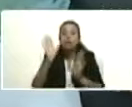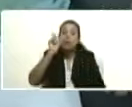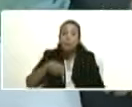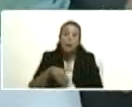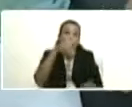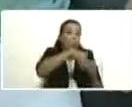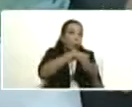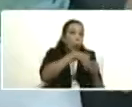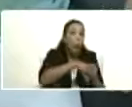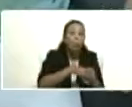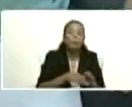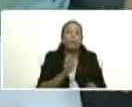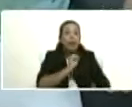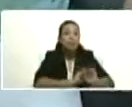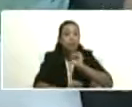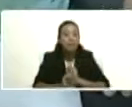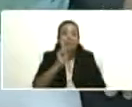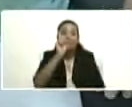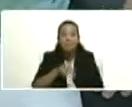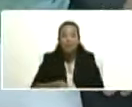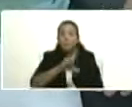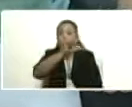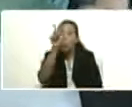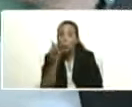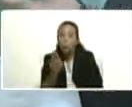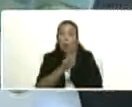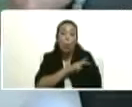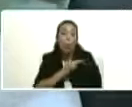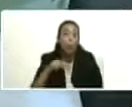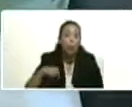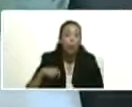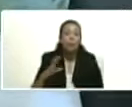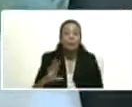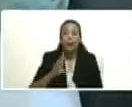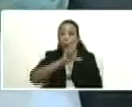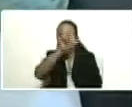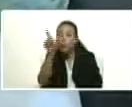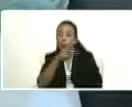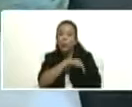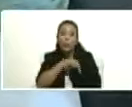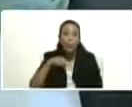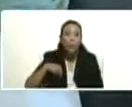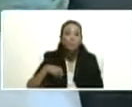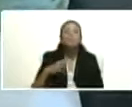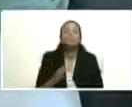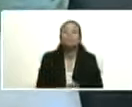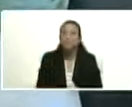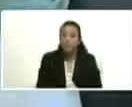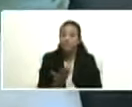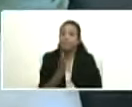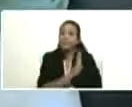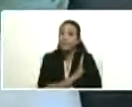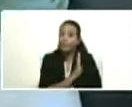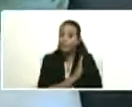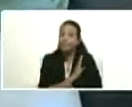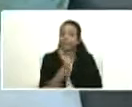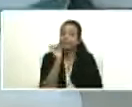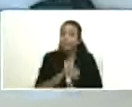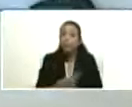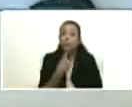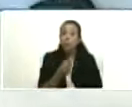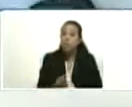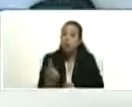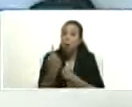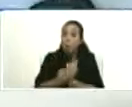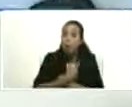para salir a defender lo que es nuestro Esequibo. Y bueno, fue como usted mismo